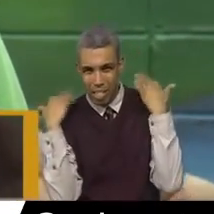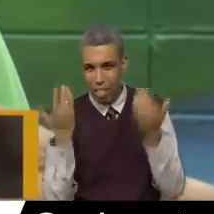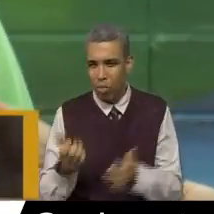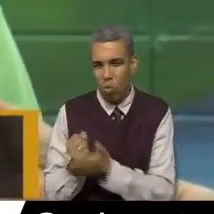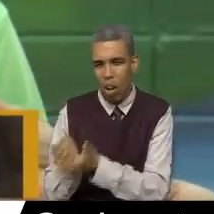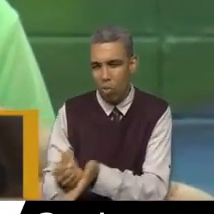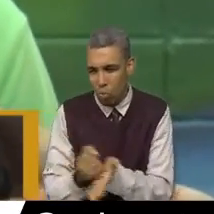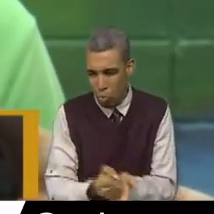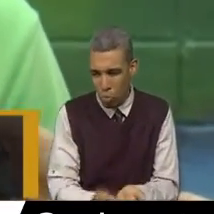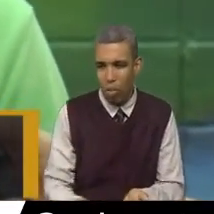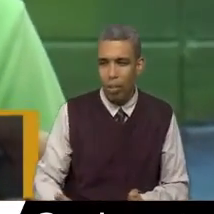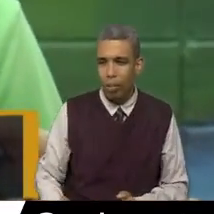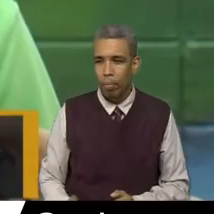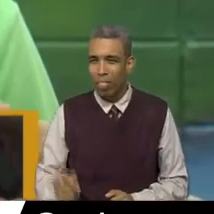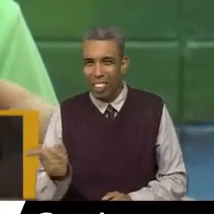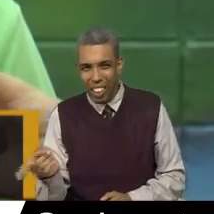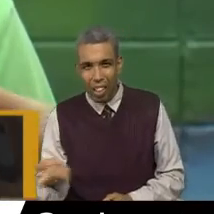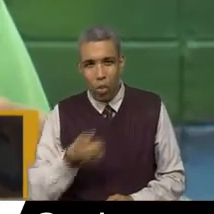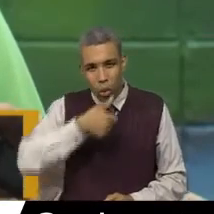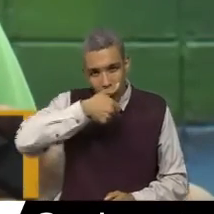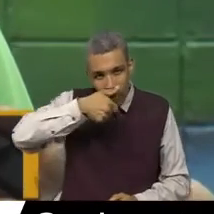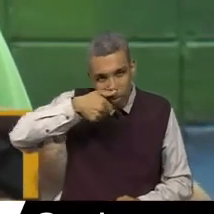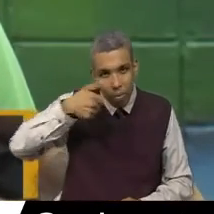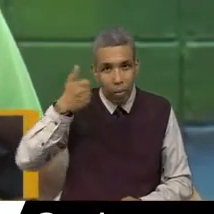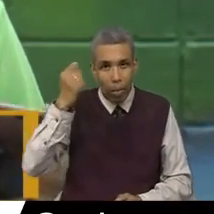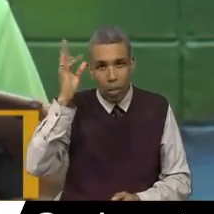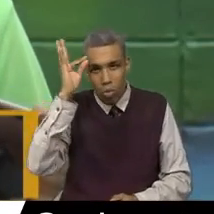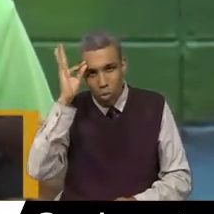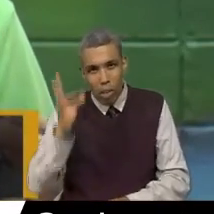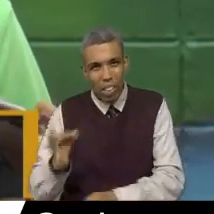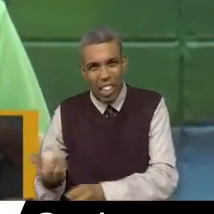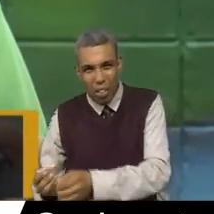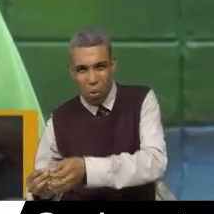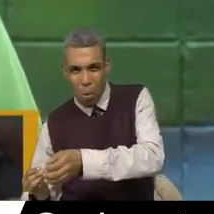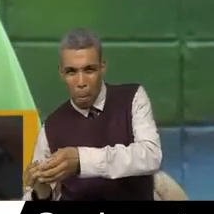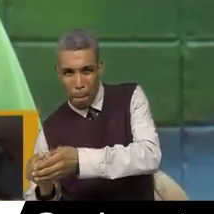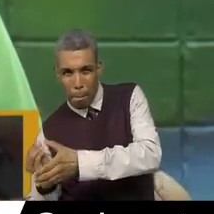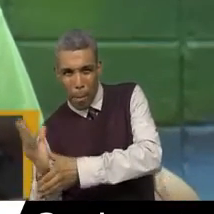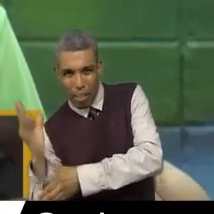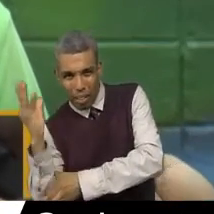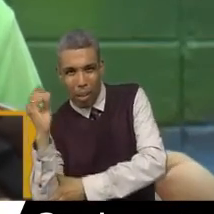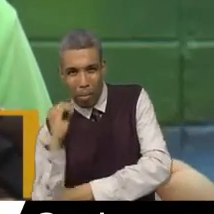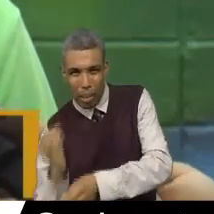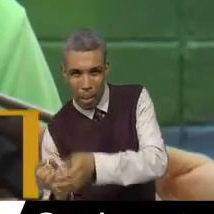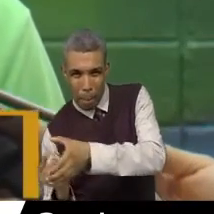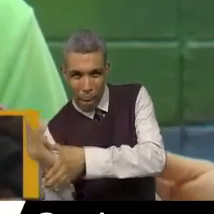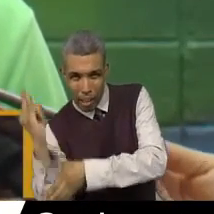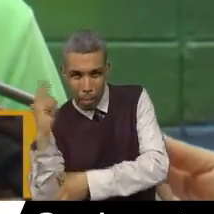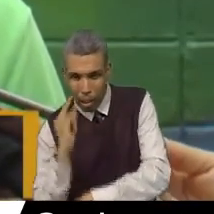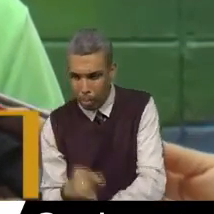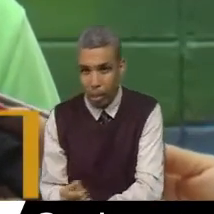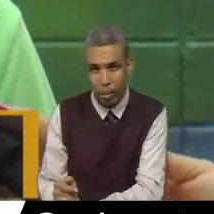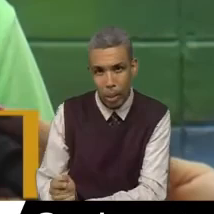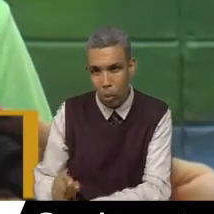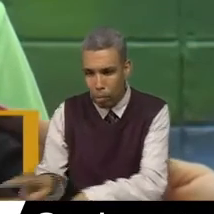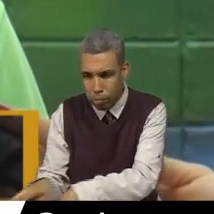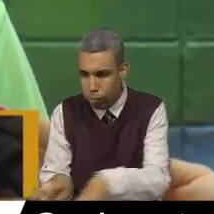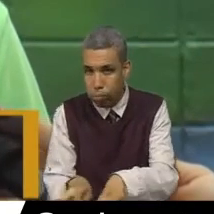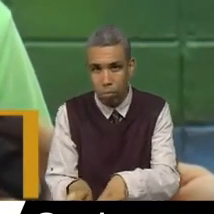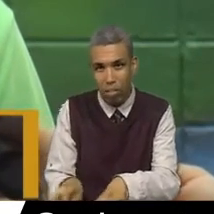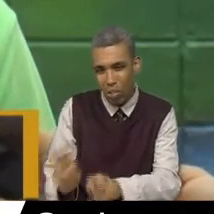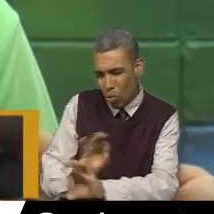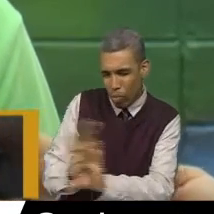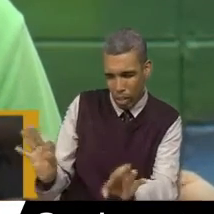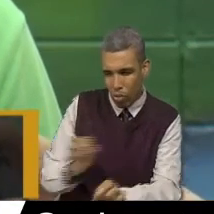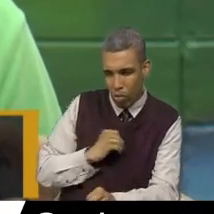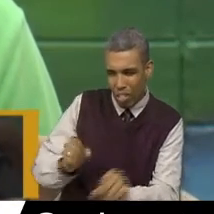unos compromisos por escrito colectivos, ¿ya? Y ya se viene generando un proceso. Lo que hace el gobierno nacional con esta orden